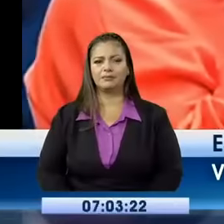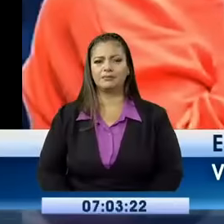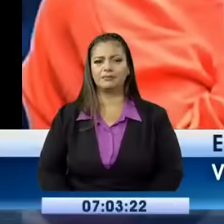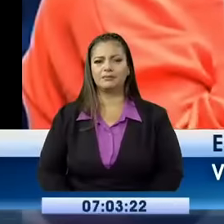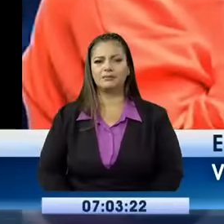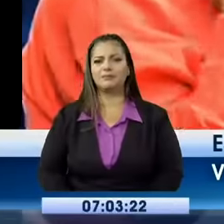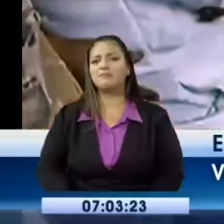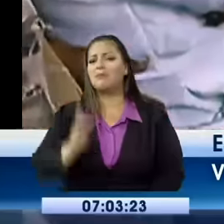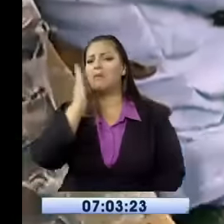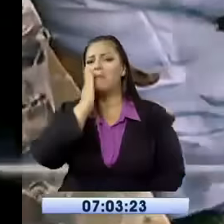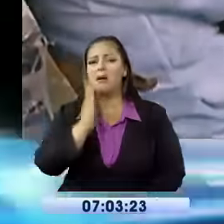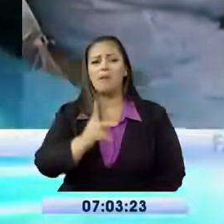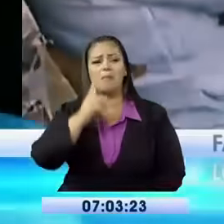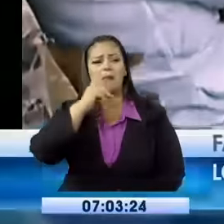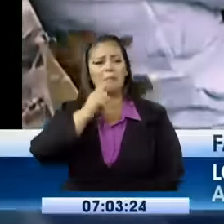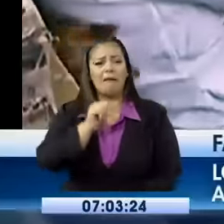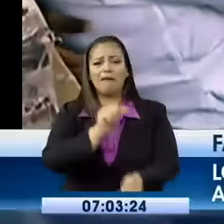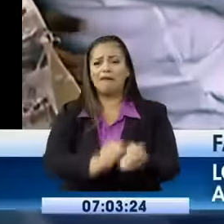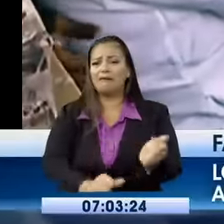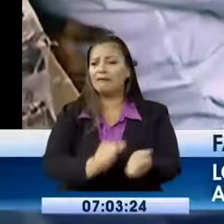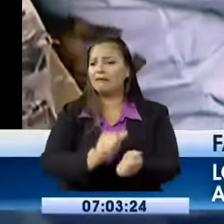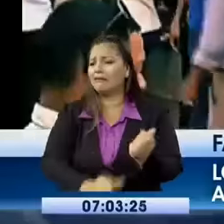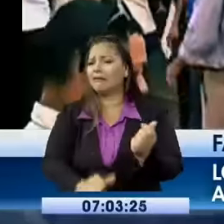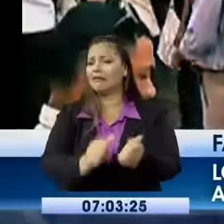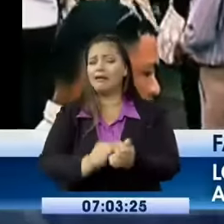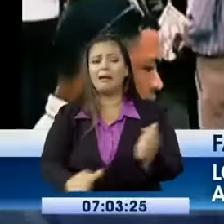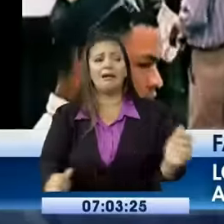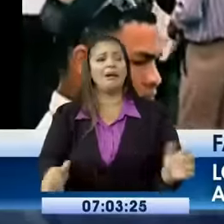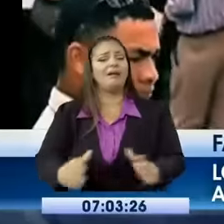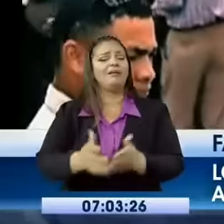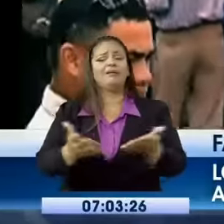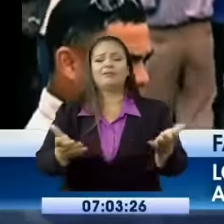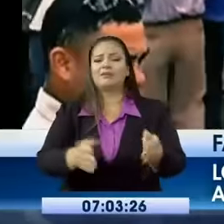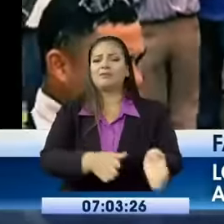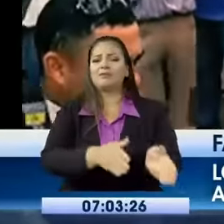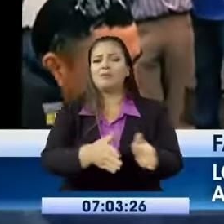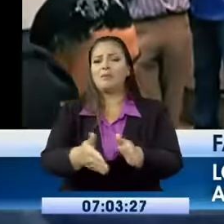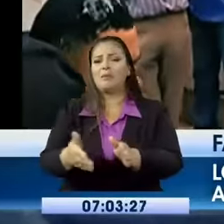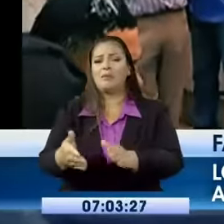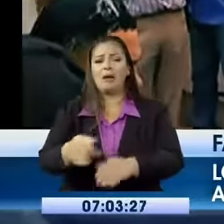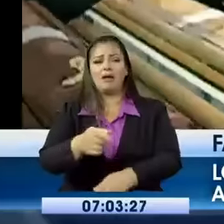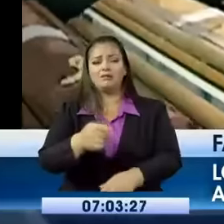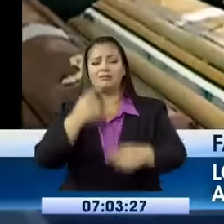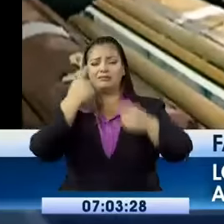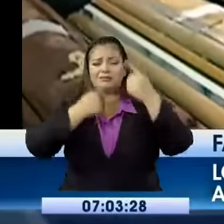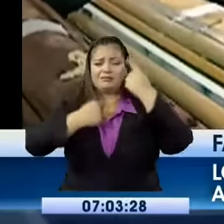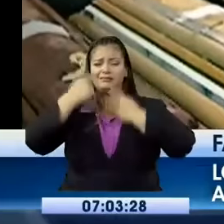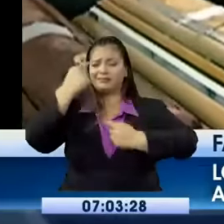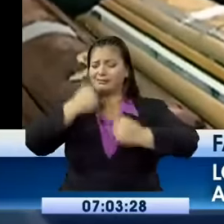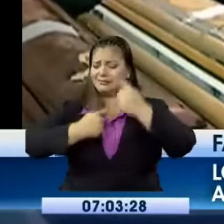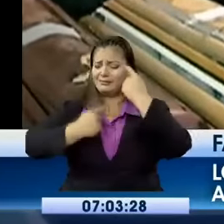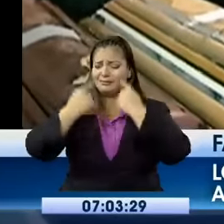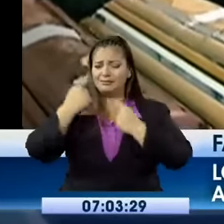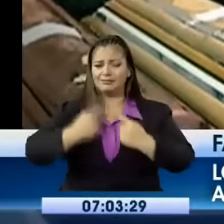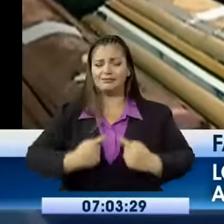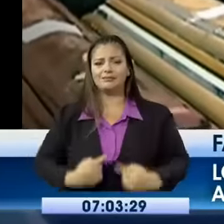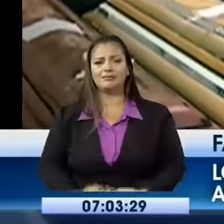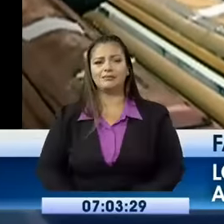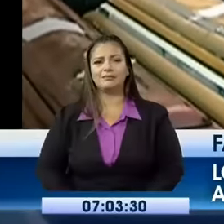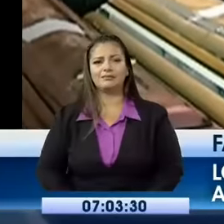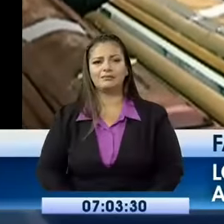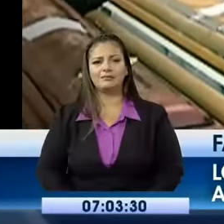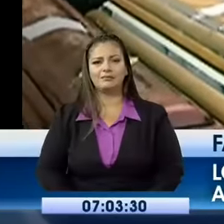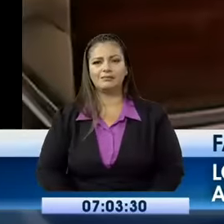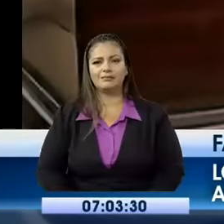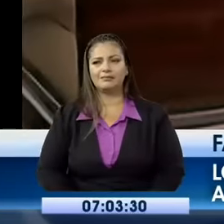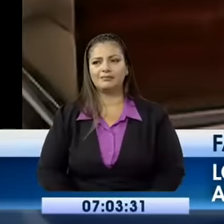madre el padre el hermano o hermana familiar ha llegado lloraban por las víctimas del accidente cerca del cantón